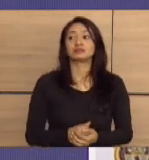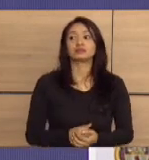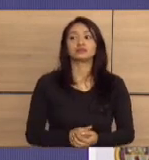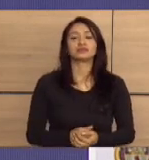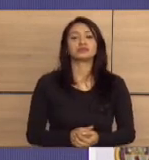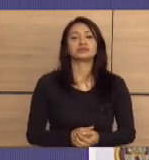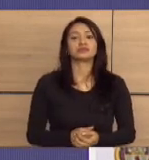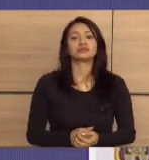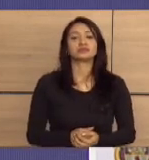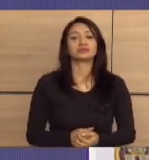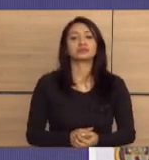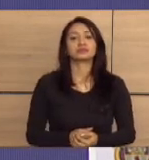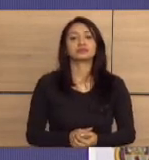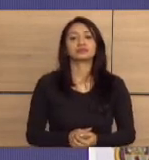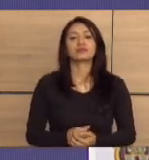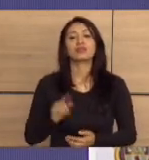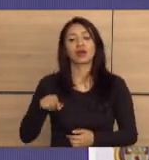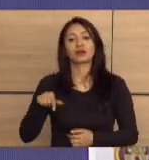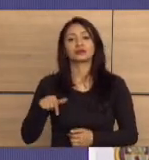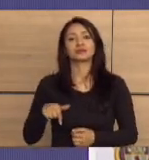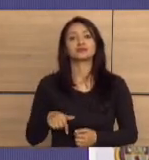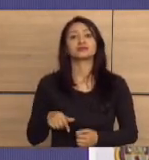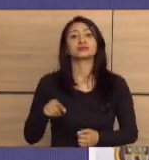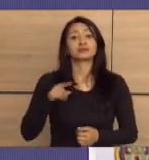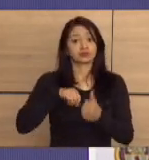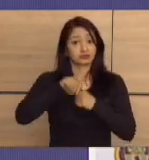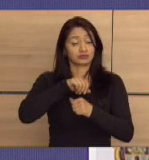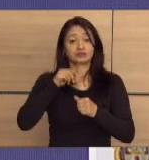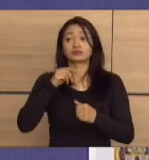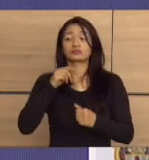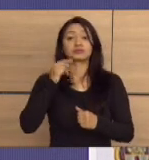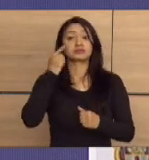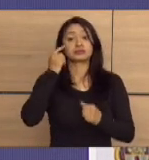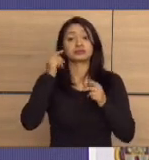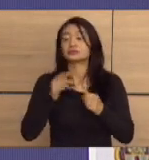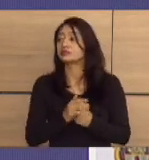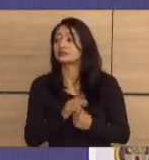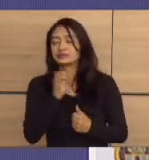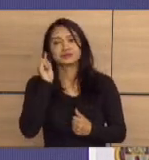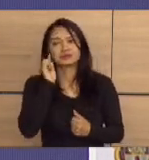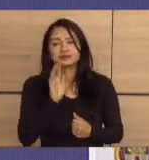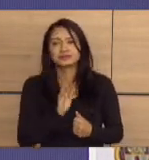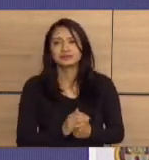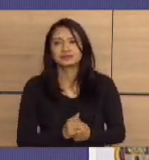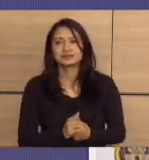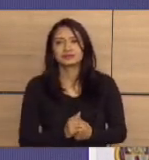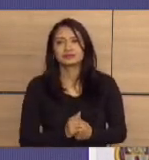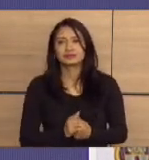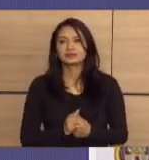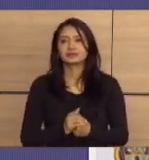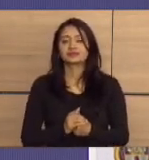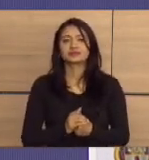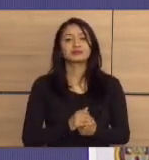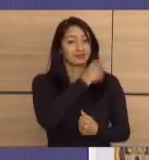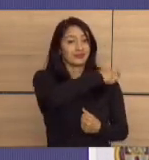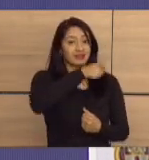de esta comisión que tiene el desafío de definir unos lineamientos y de acompañar al sector en esta transformación. Creo que la experiencia de ustedes es